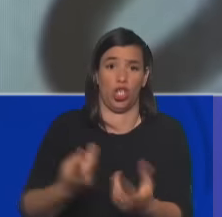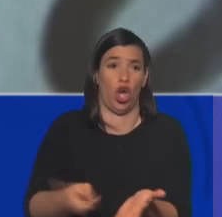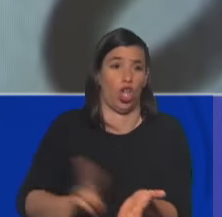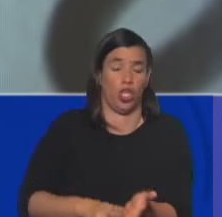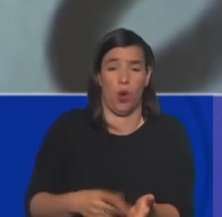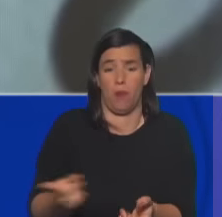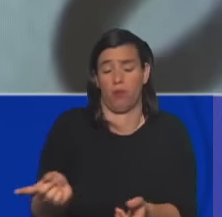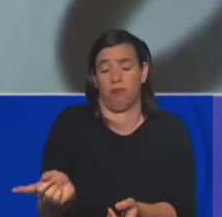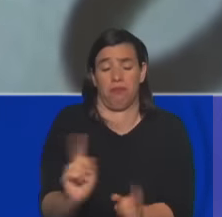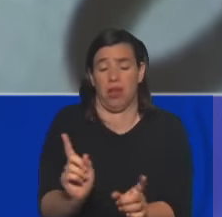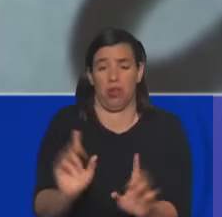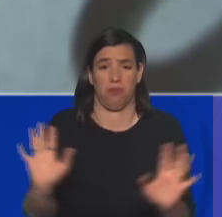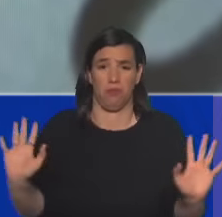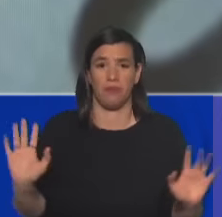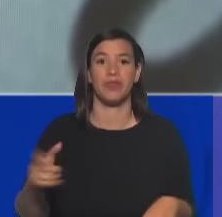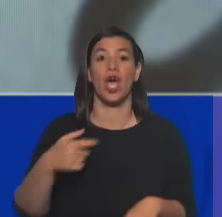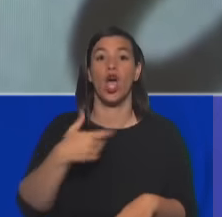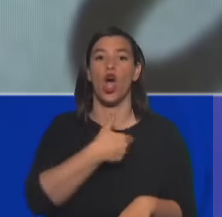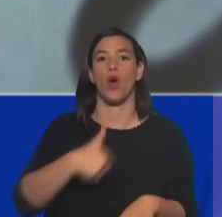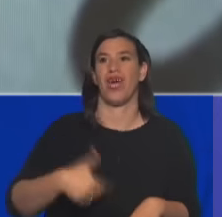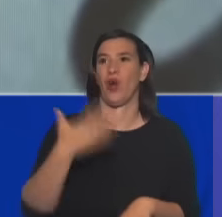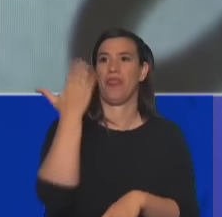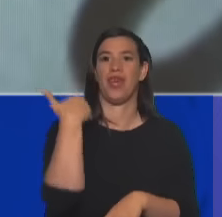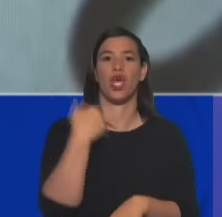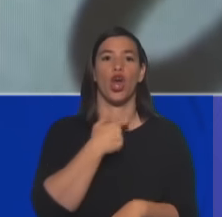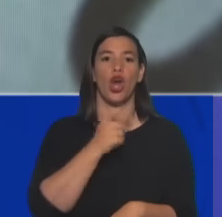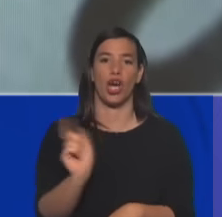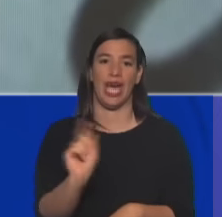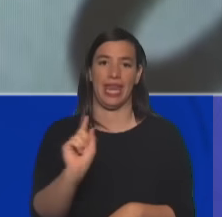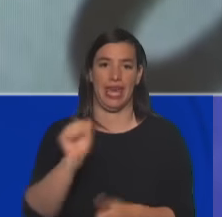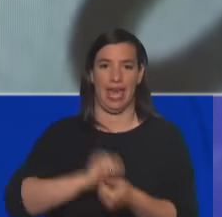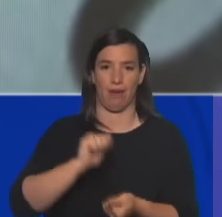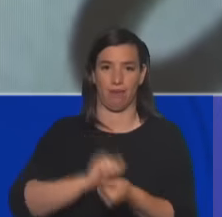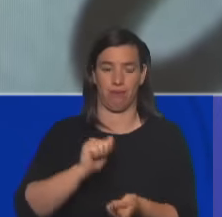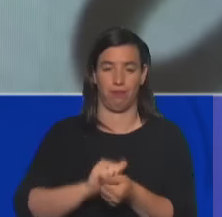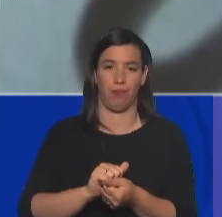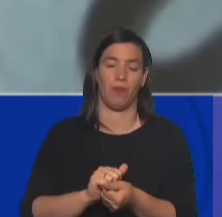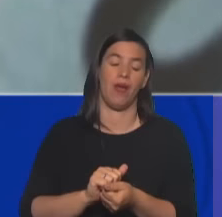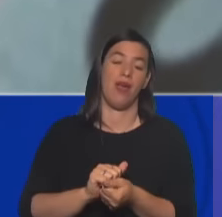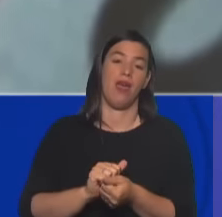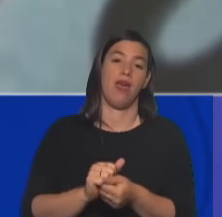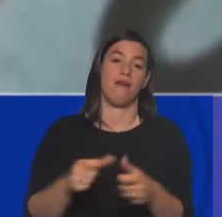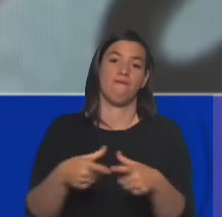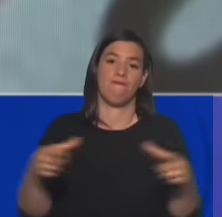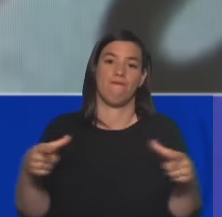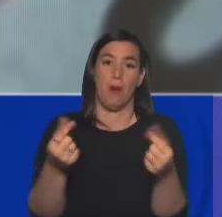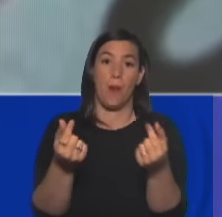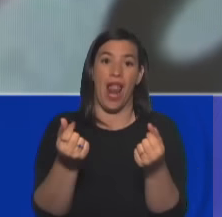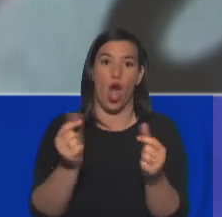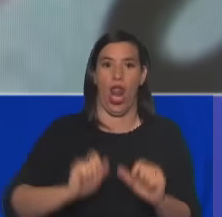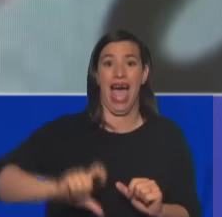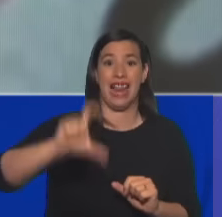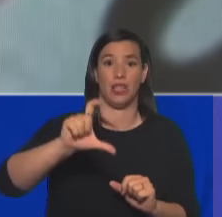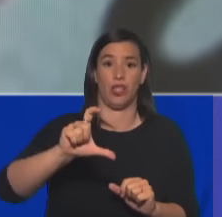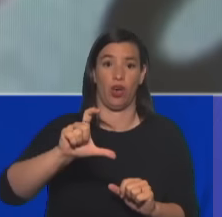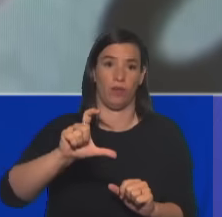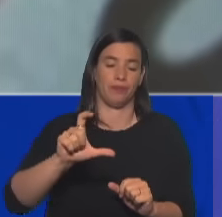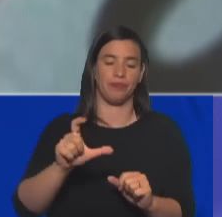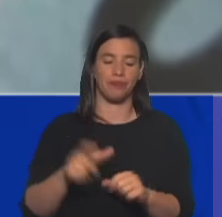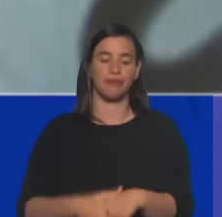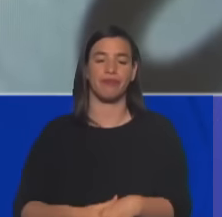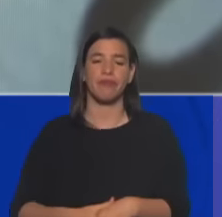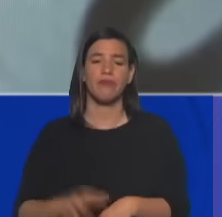imprimir billetes de mayor denominación a pesar de la alta inflación. En el 2023 cerramos el año con